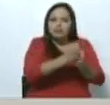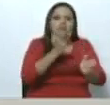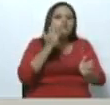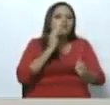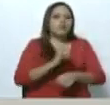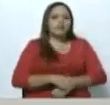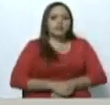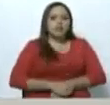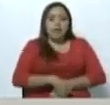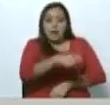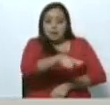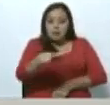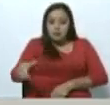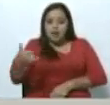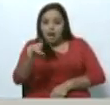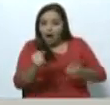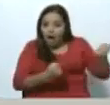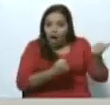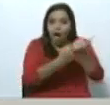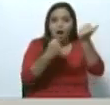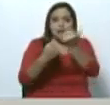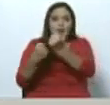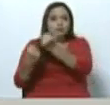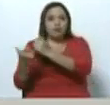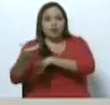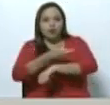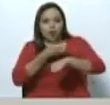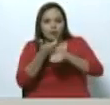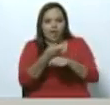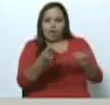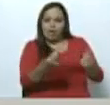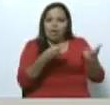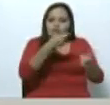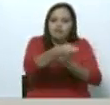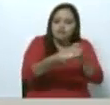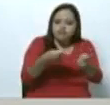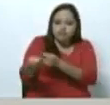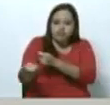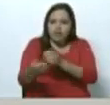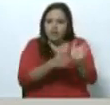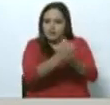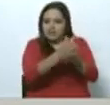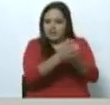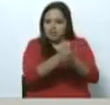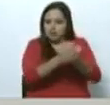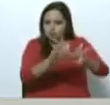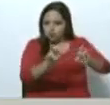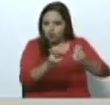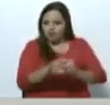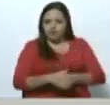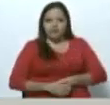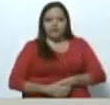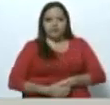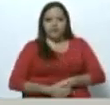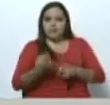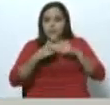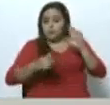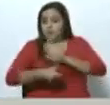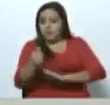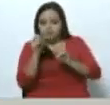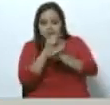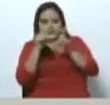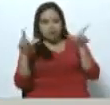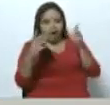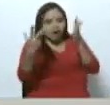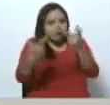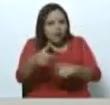Impresionante la cantidad de personas que han recibido financiamiento de parte del gobierno como emprendedores. pero más impresionante es la cantidad